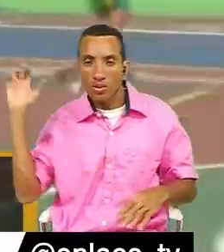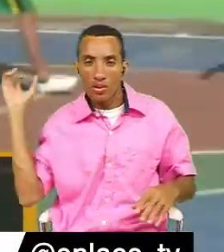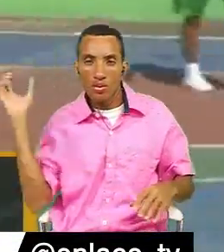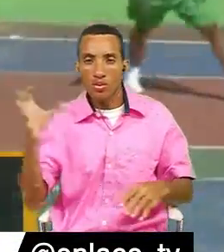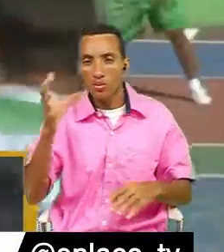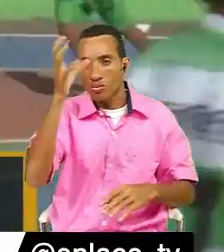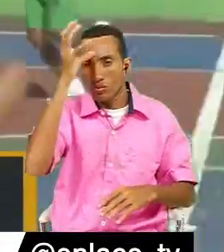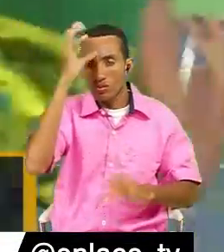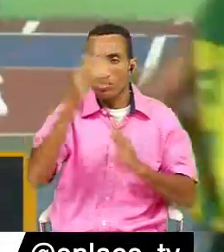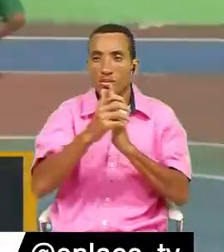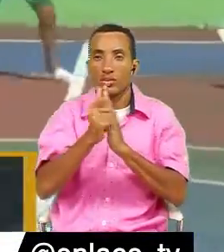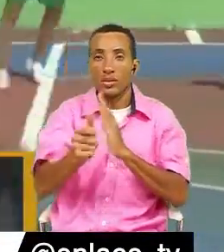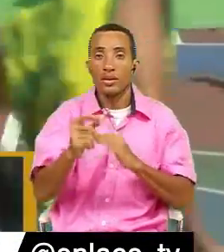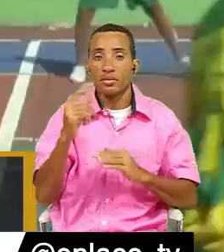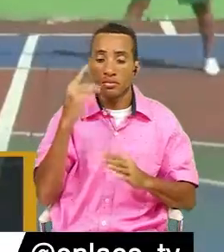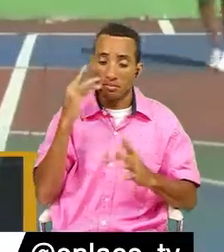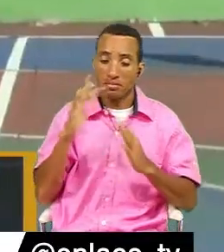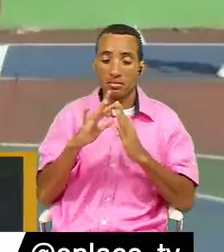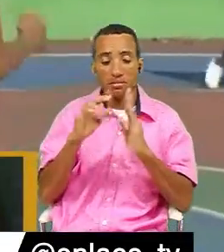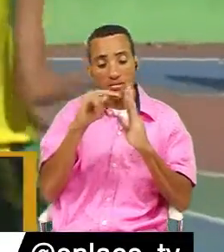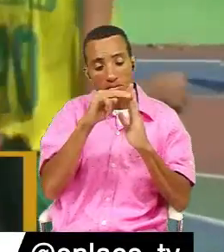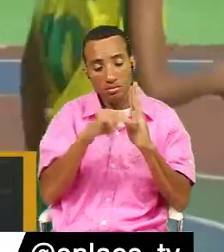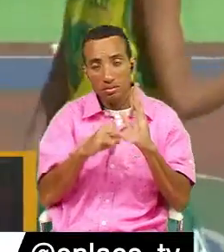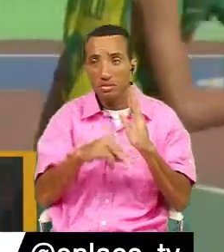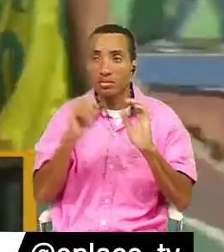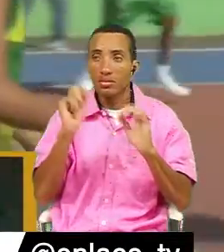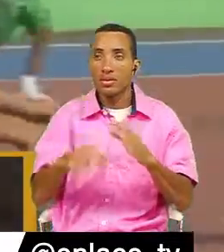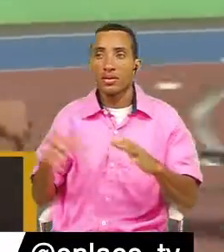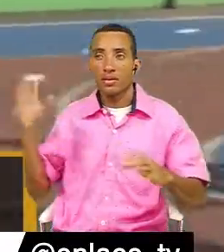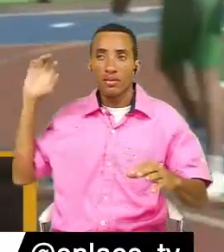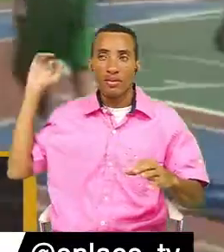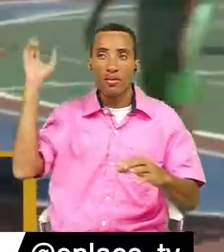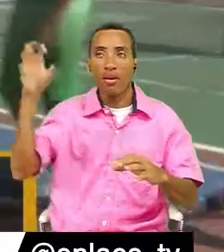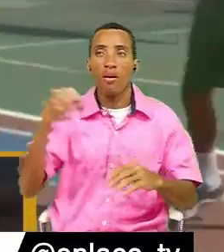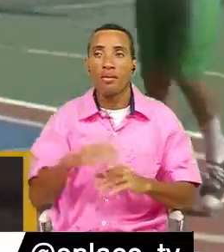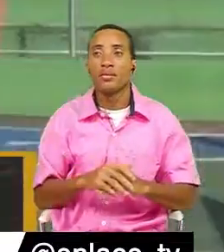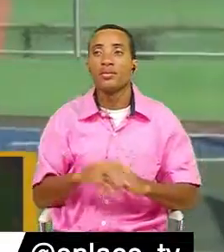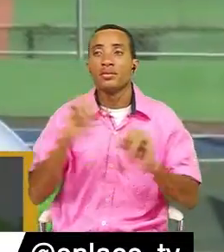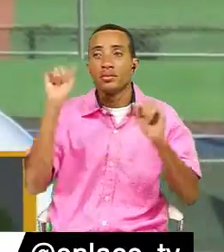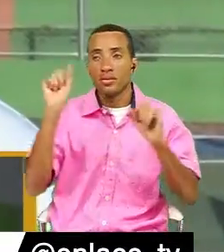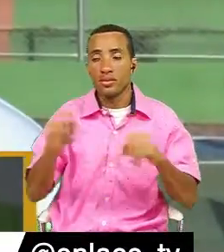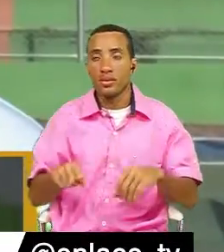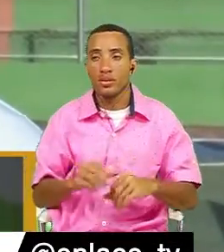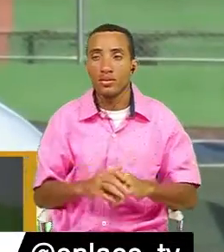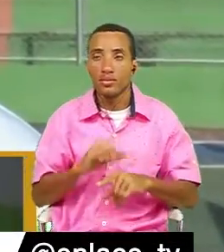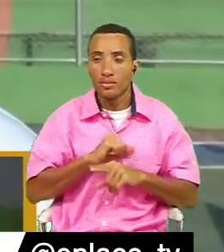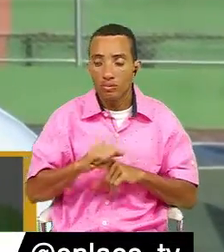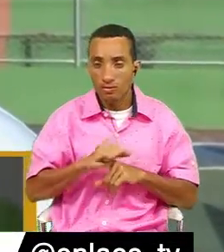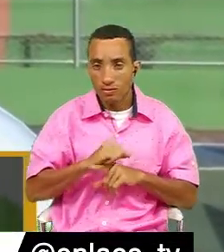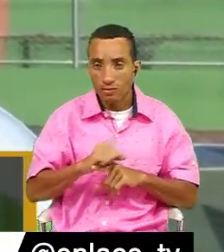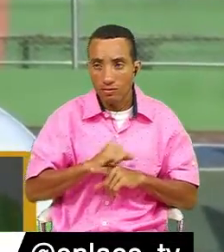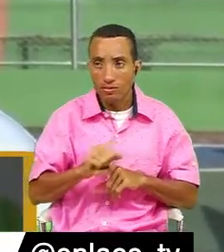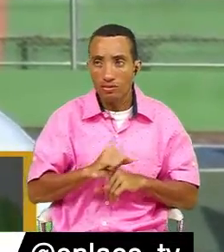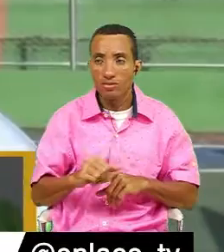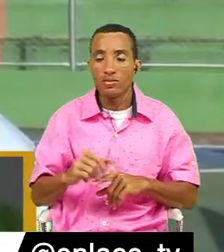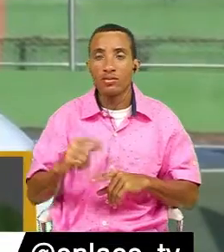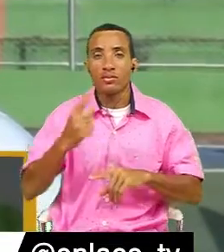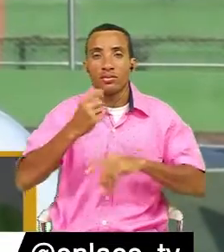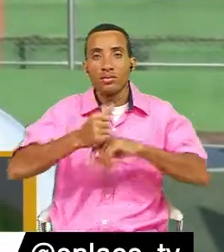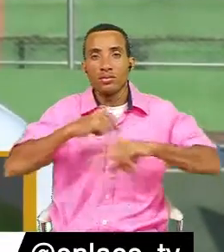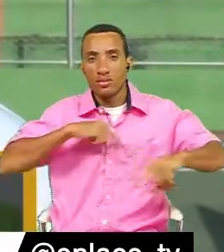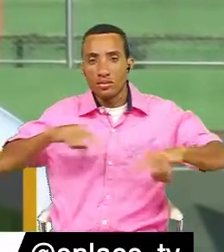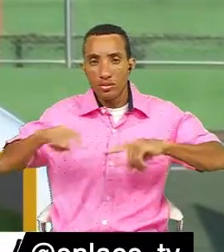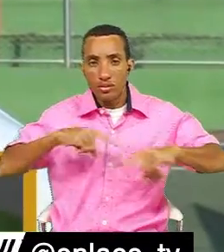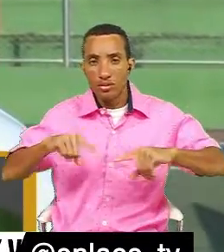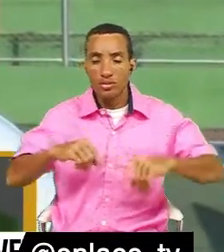técnicos, que cumplen los requisitos para jugar este deporte olímpico del balonmano. Es posible que en Barranca Bermeja haya deporte, y con este director que trabaja bien, que la lingüística